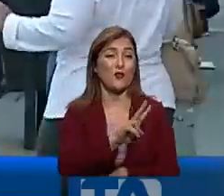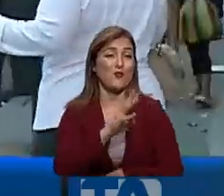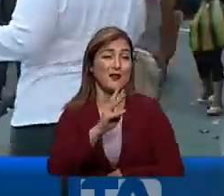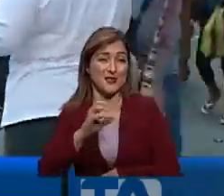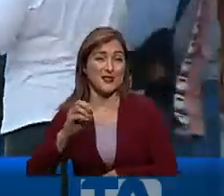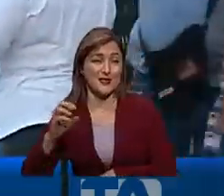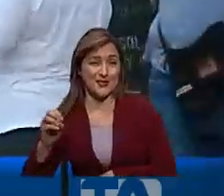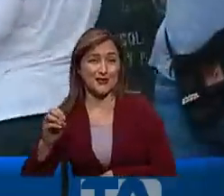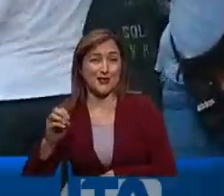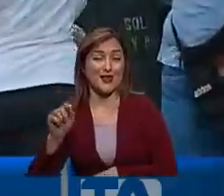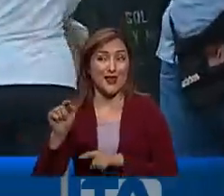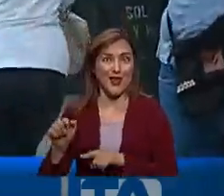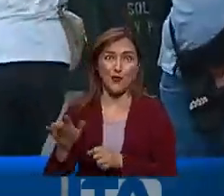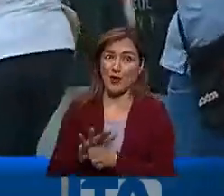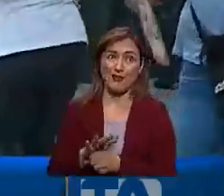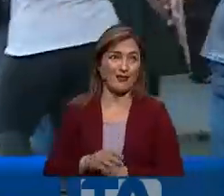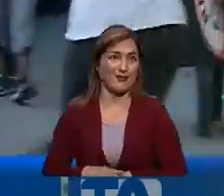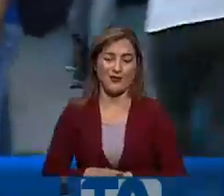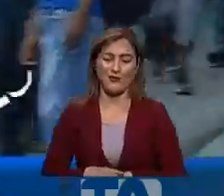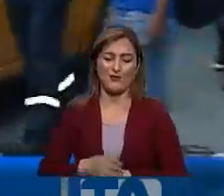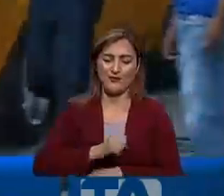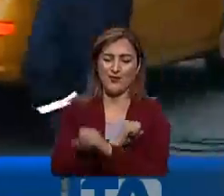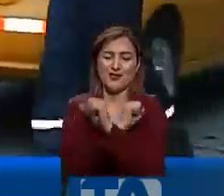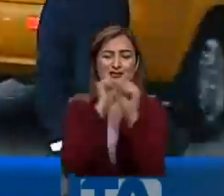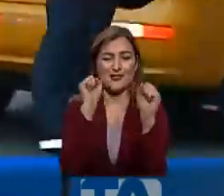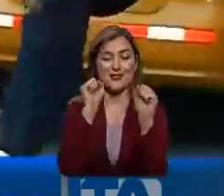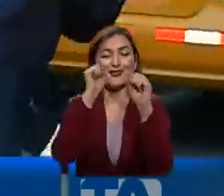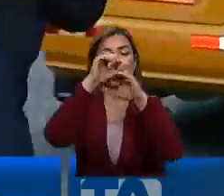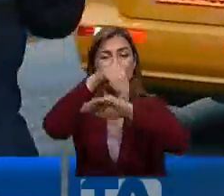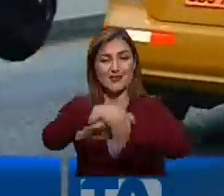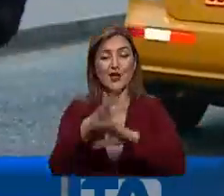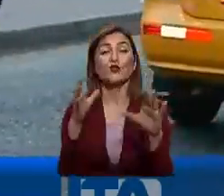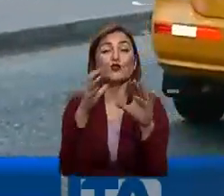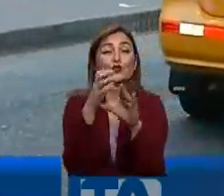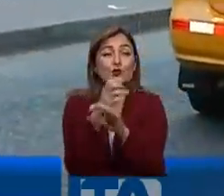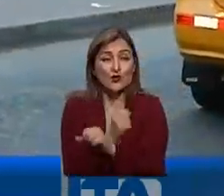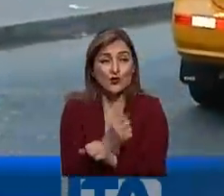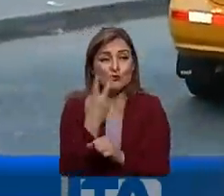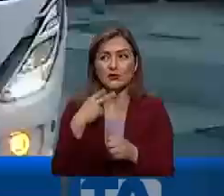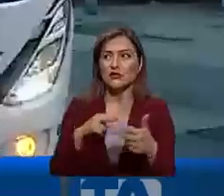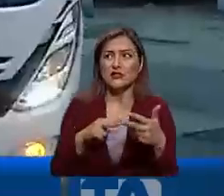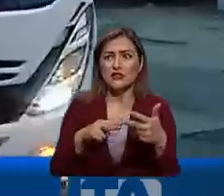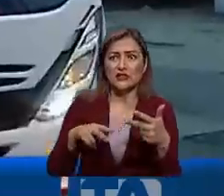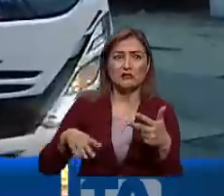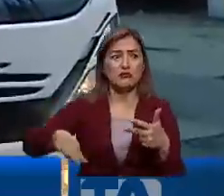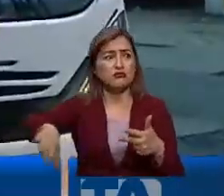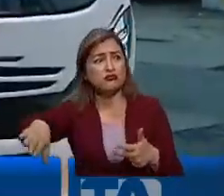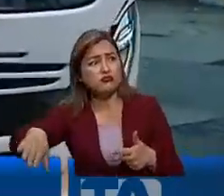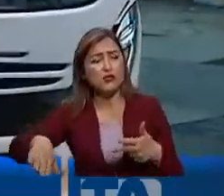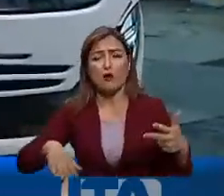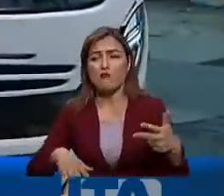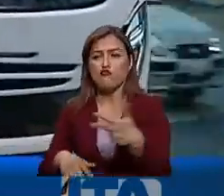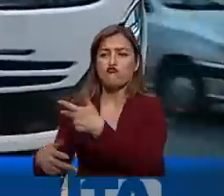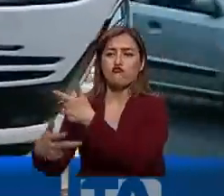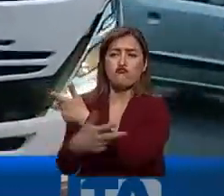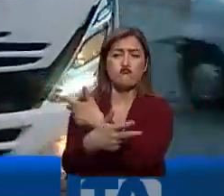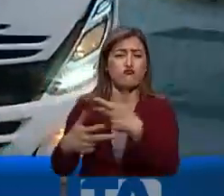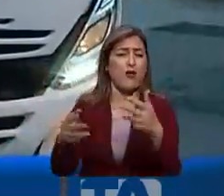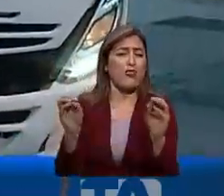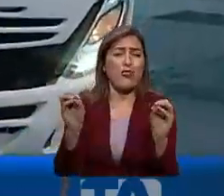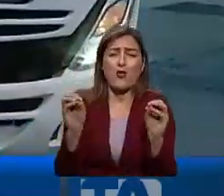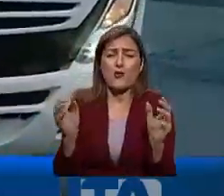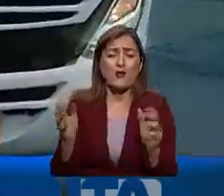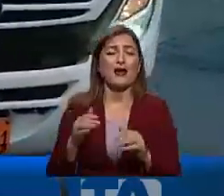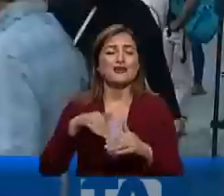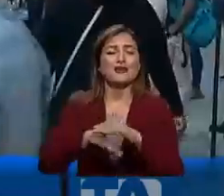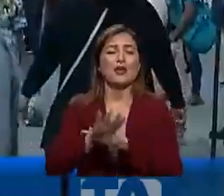la ciudad. Y esta mañana, tarde y noche, nuevamente se evidenció en avenidas como la Casuarina, esto por la entrada